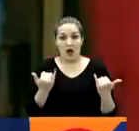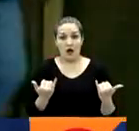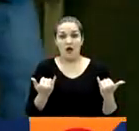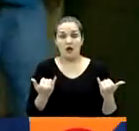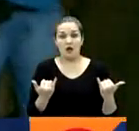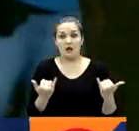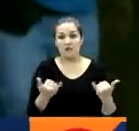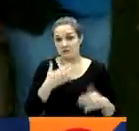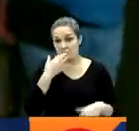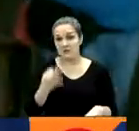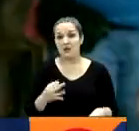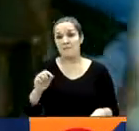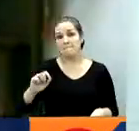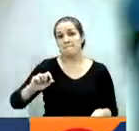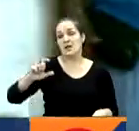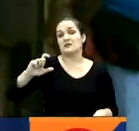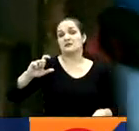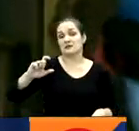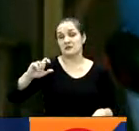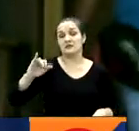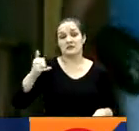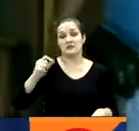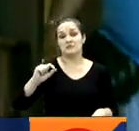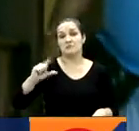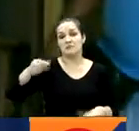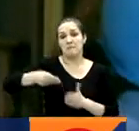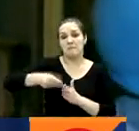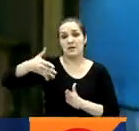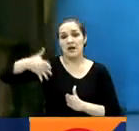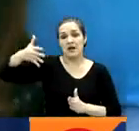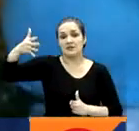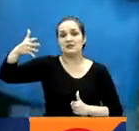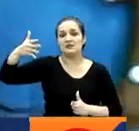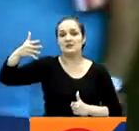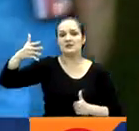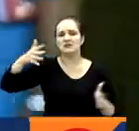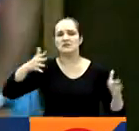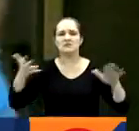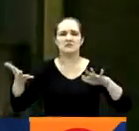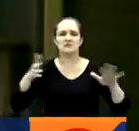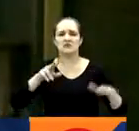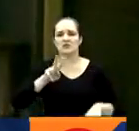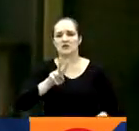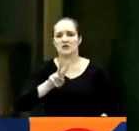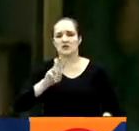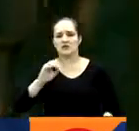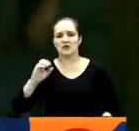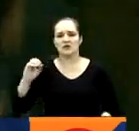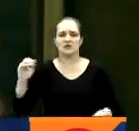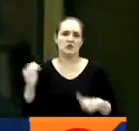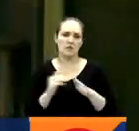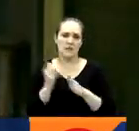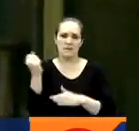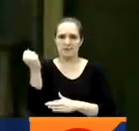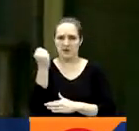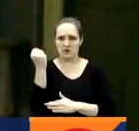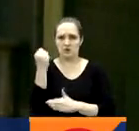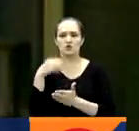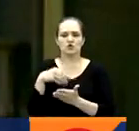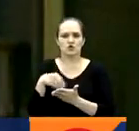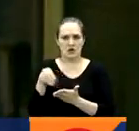está más elevado. Me he gastado aproximadamente 200.000 pesos,